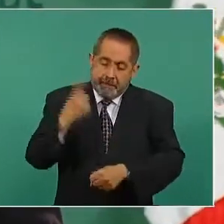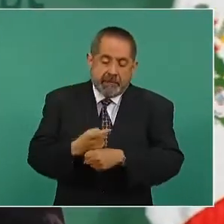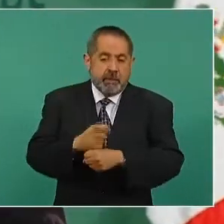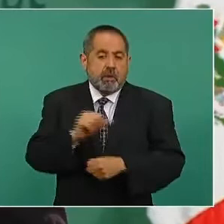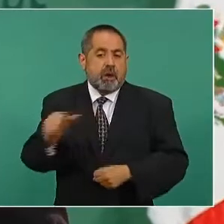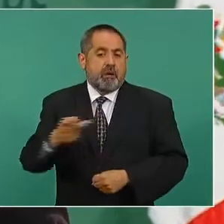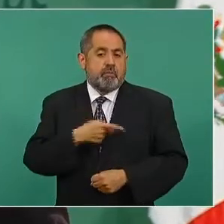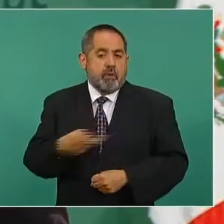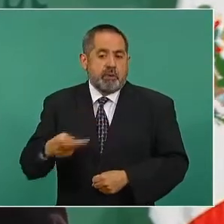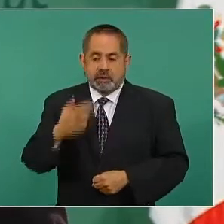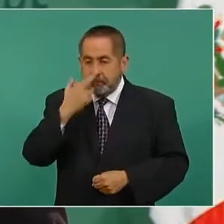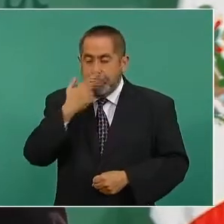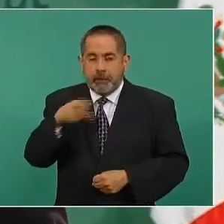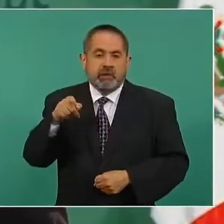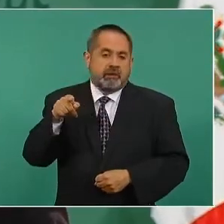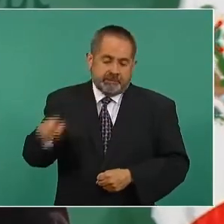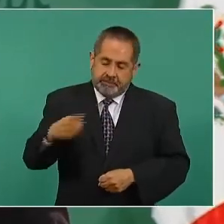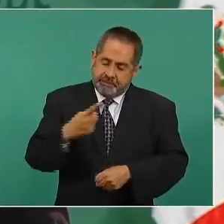pobres.